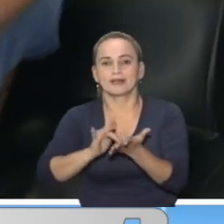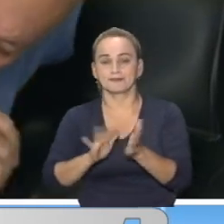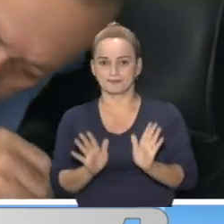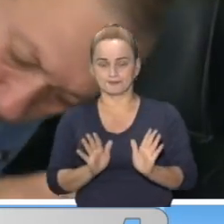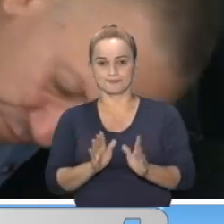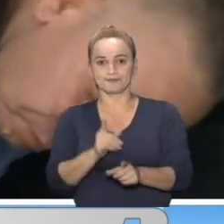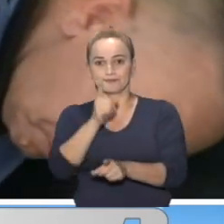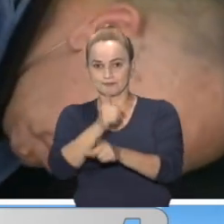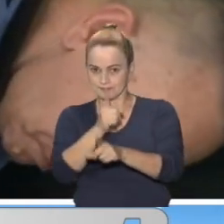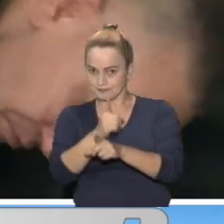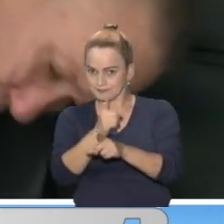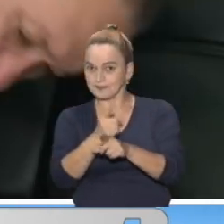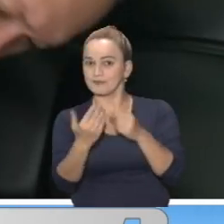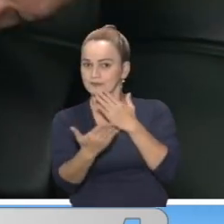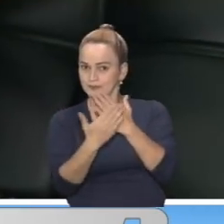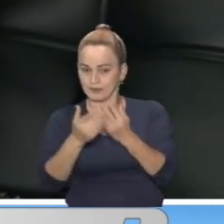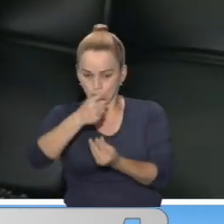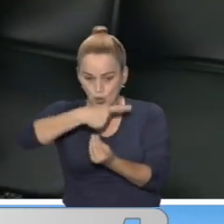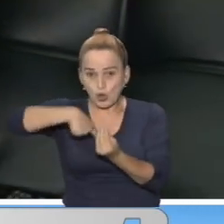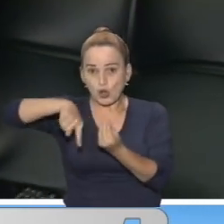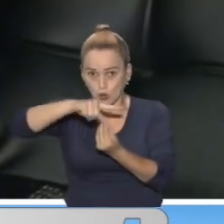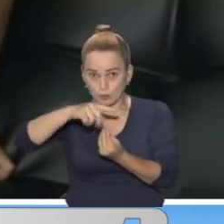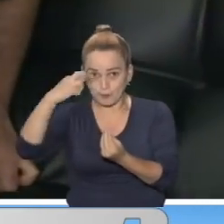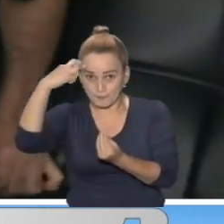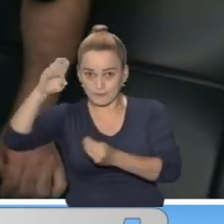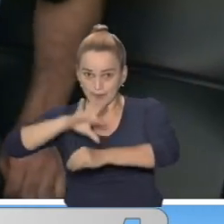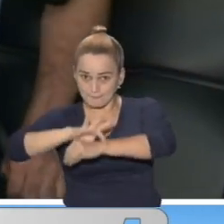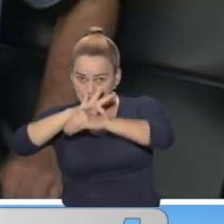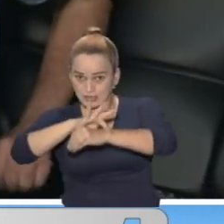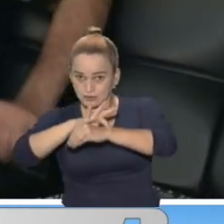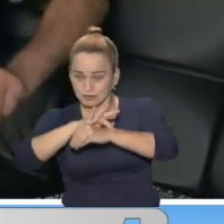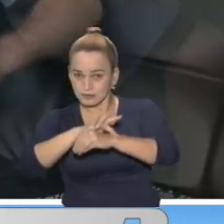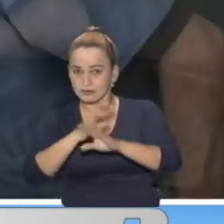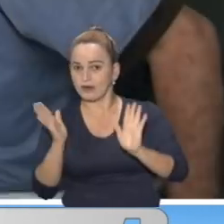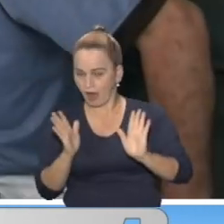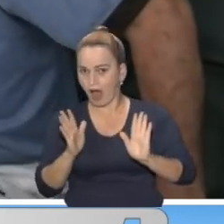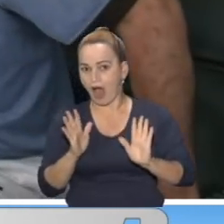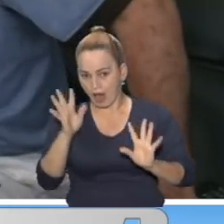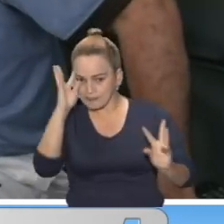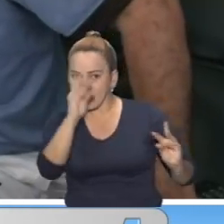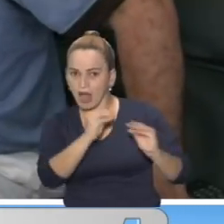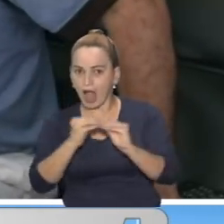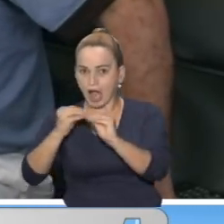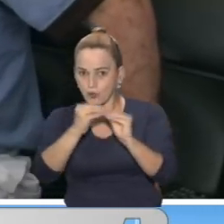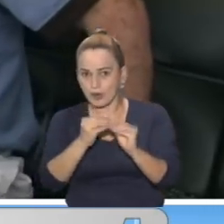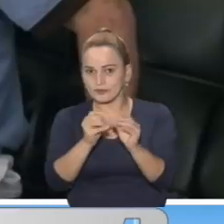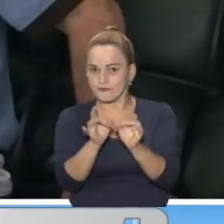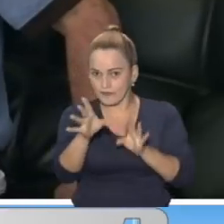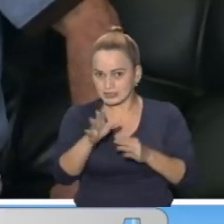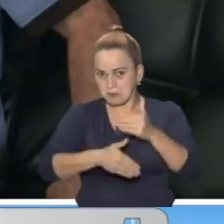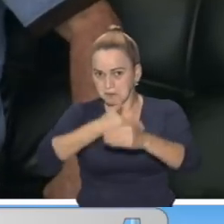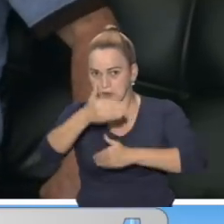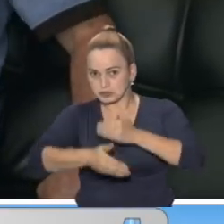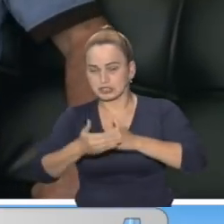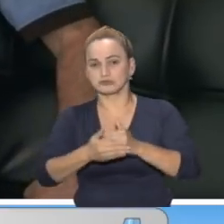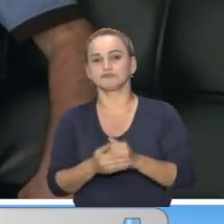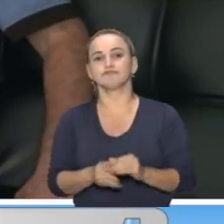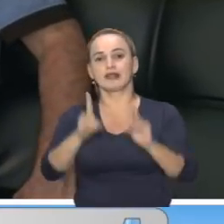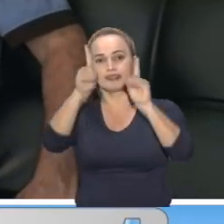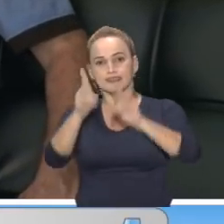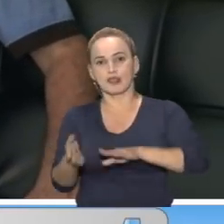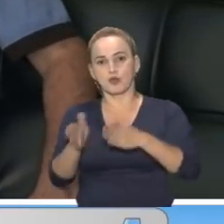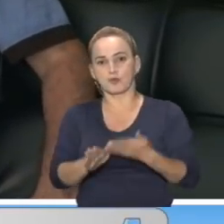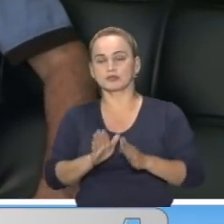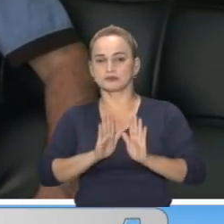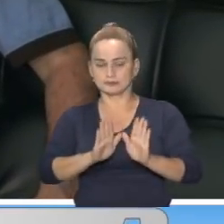esté la luz verde del comité científico se le dará la fecha y con la aprobación de ellos se continuará con el procedimiento. ¿Los médicos, el